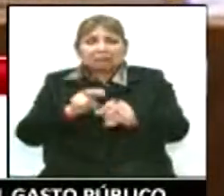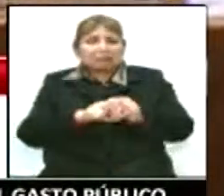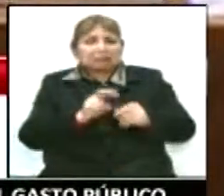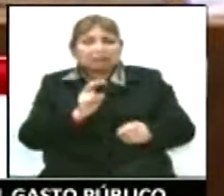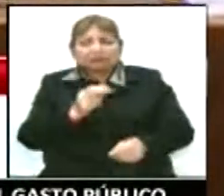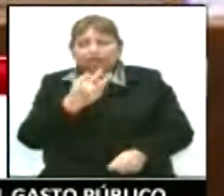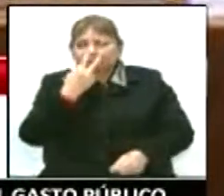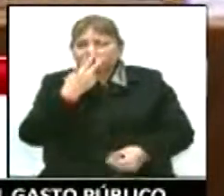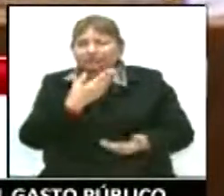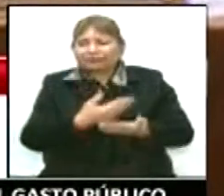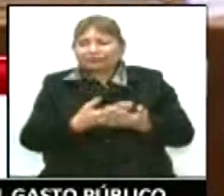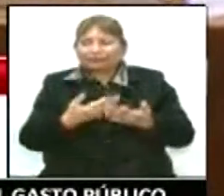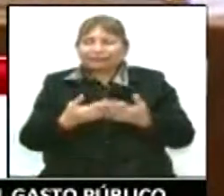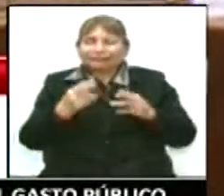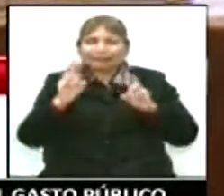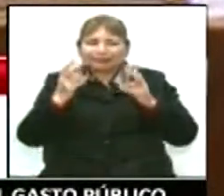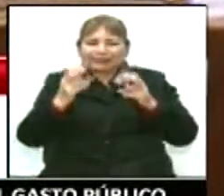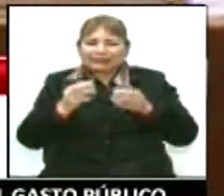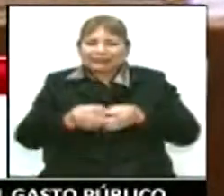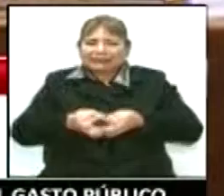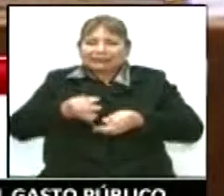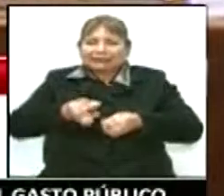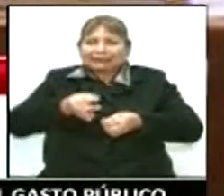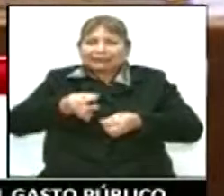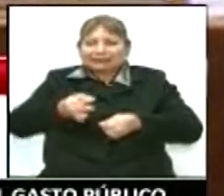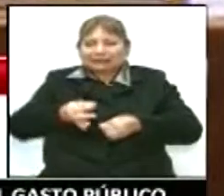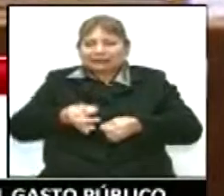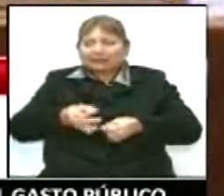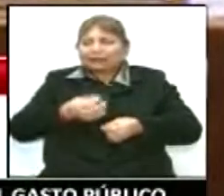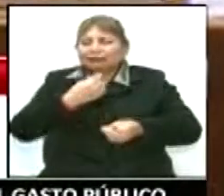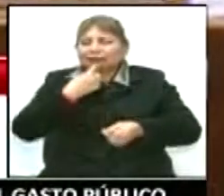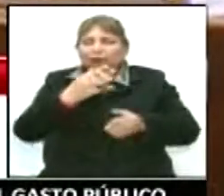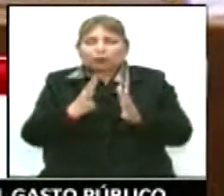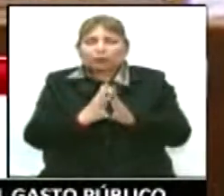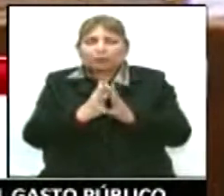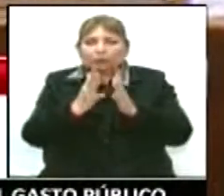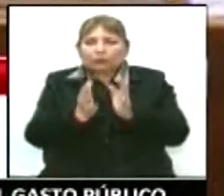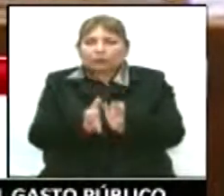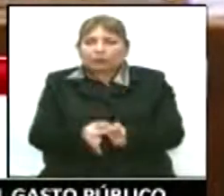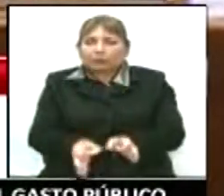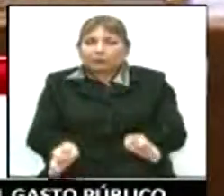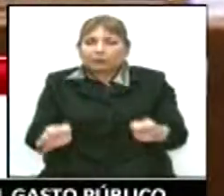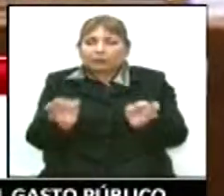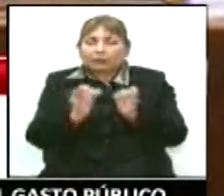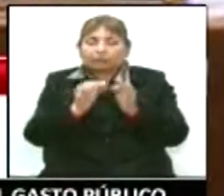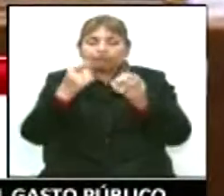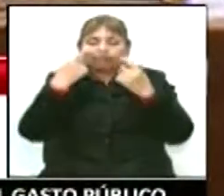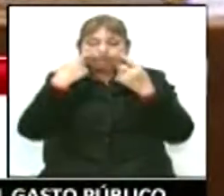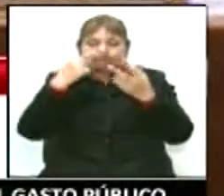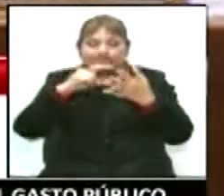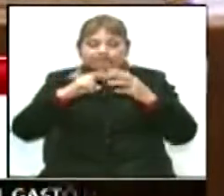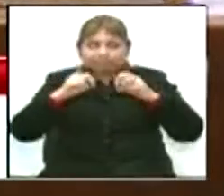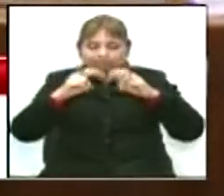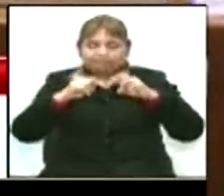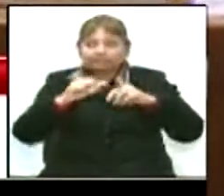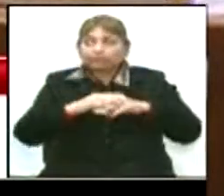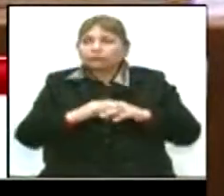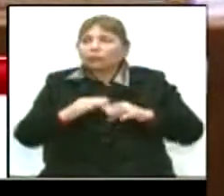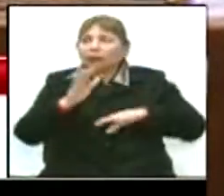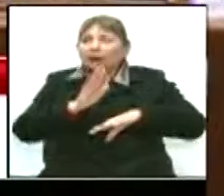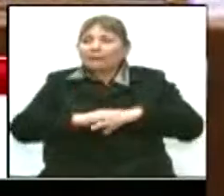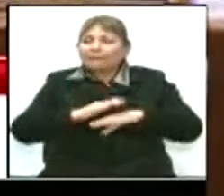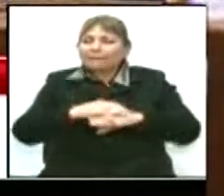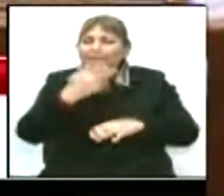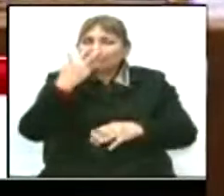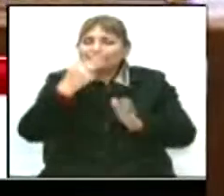veo acá, que hay un tema de dilatar este tema, siendo muy importante revisarlo, Hemos presentado hace